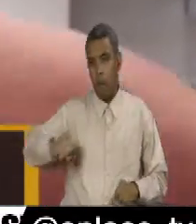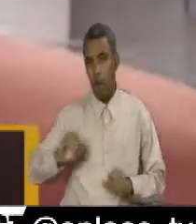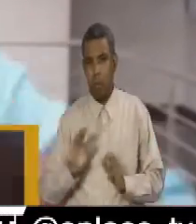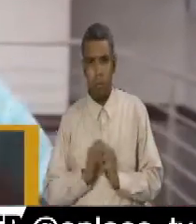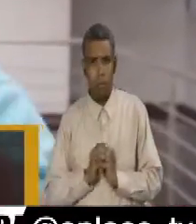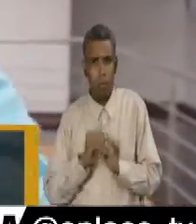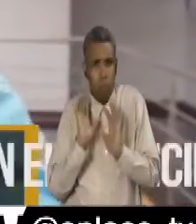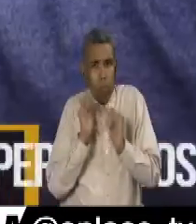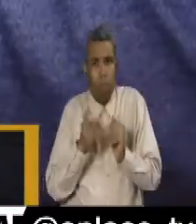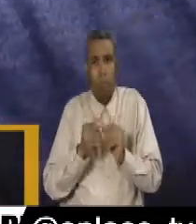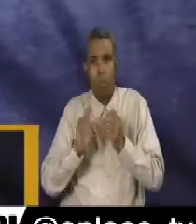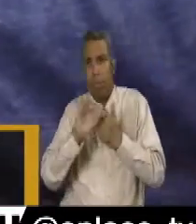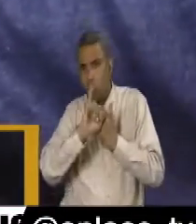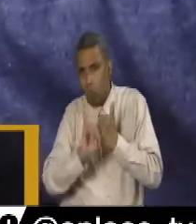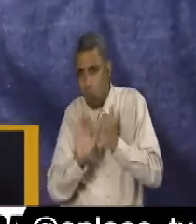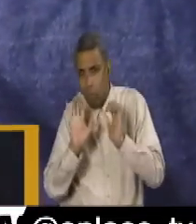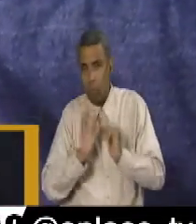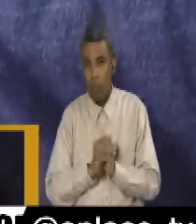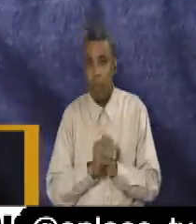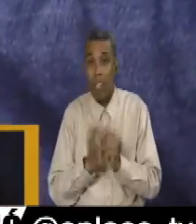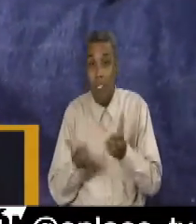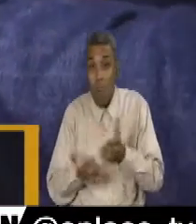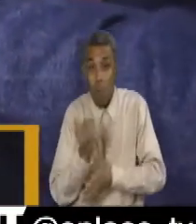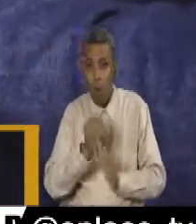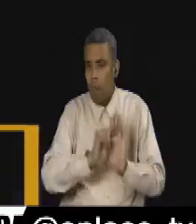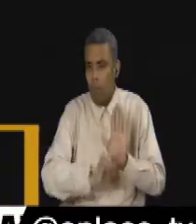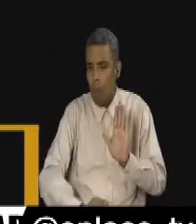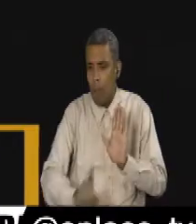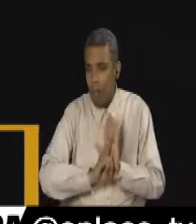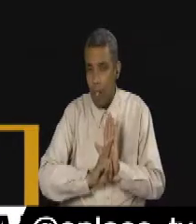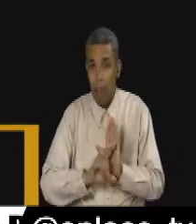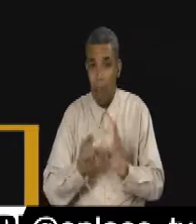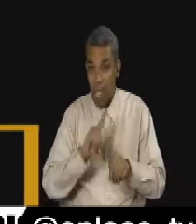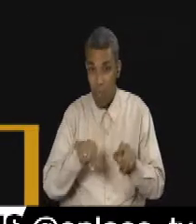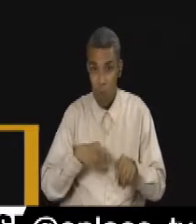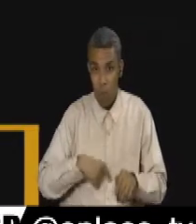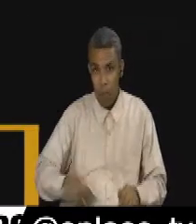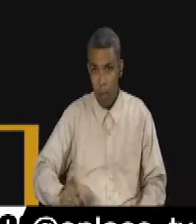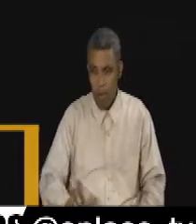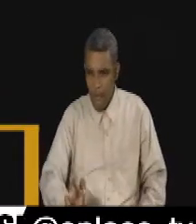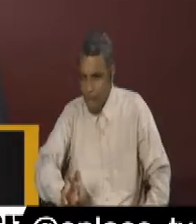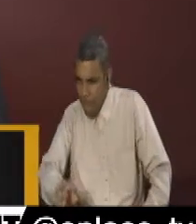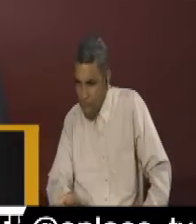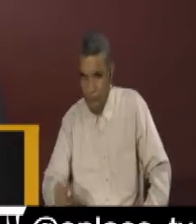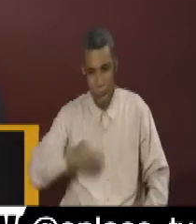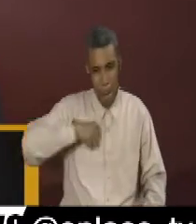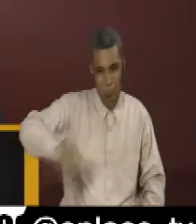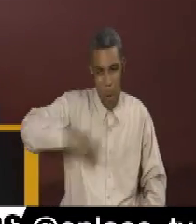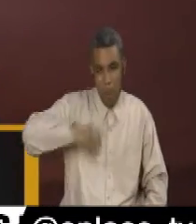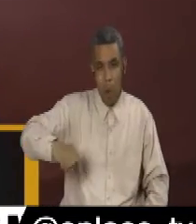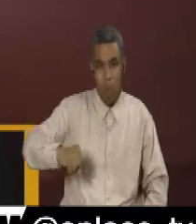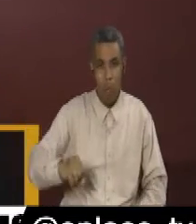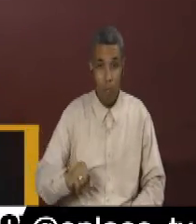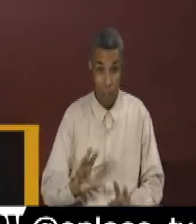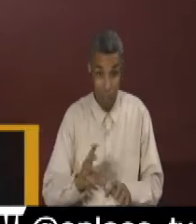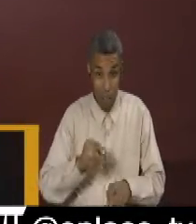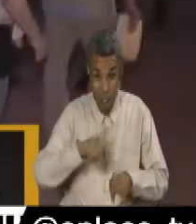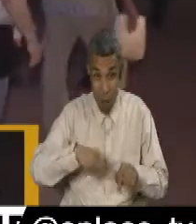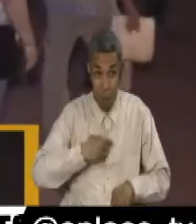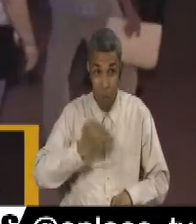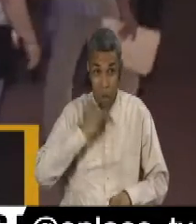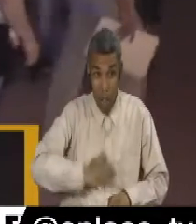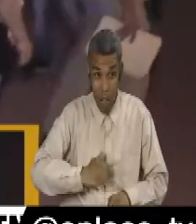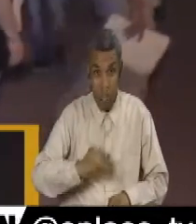una zona restringida. El nuevo código de policía sanciona con multa hasta de 390.100 pesos los comportamientos que afecten